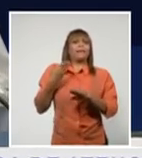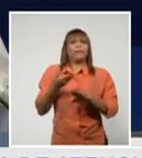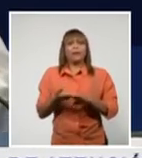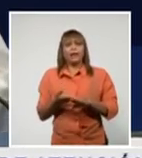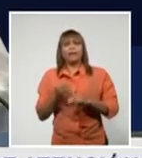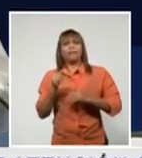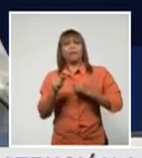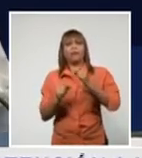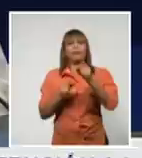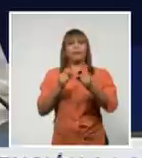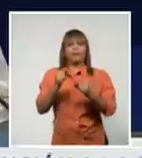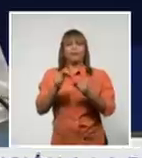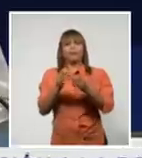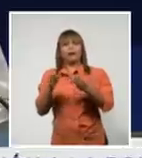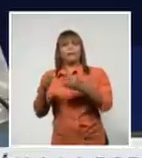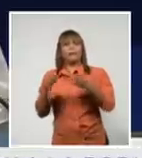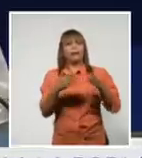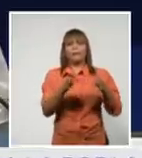ir restableciendo